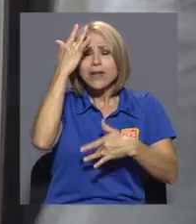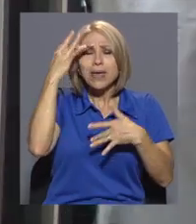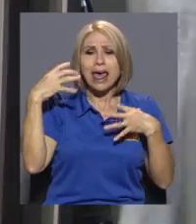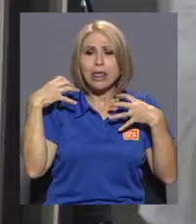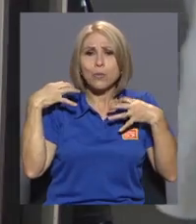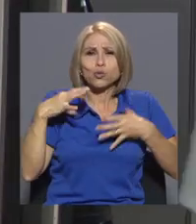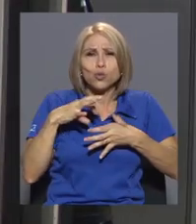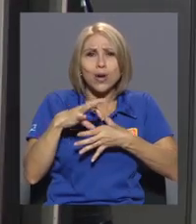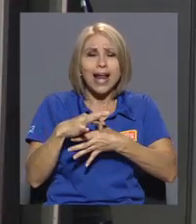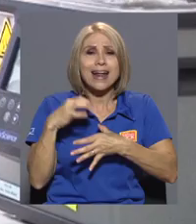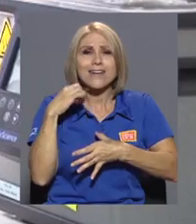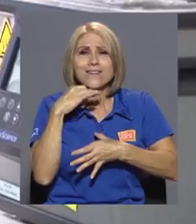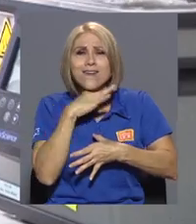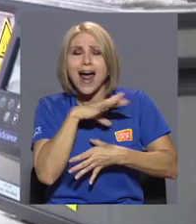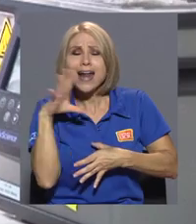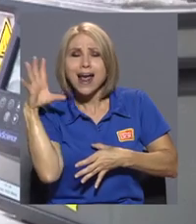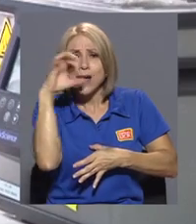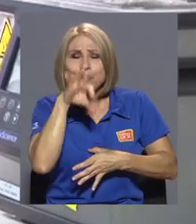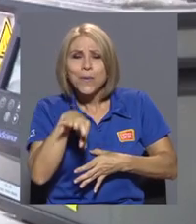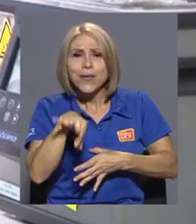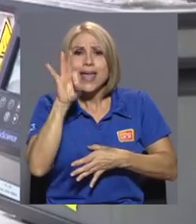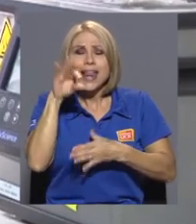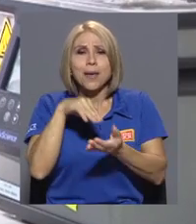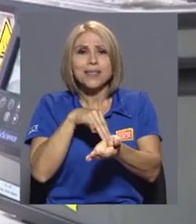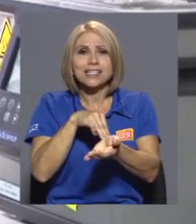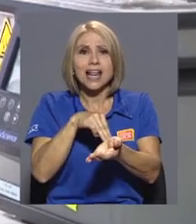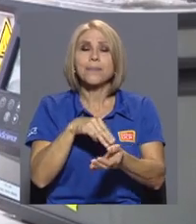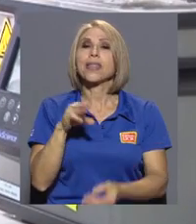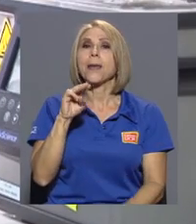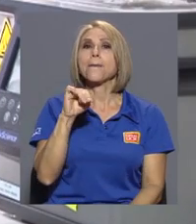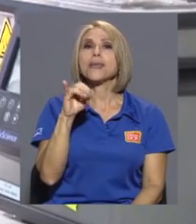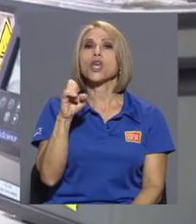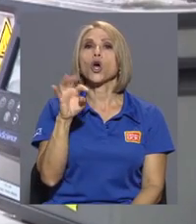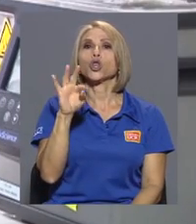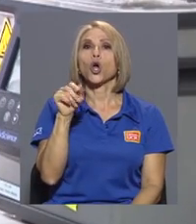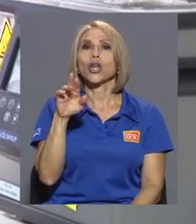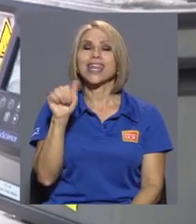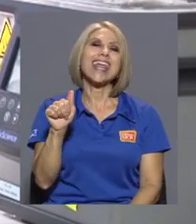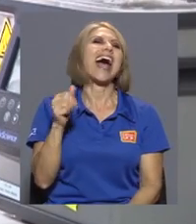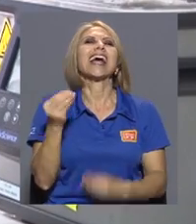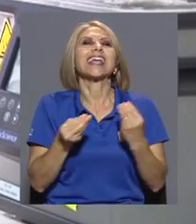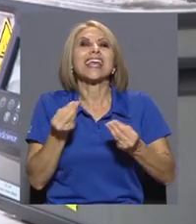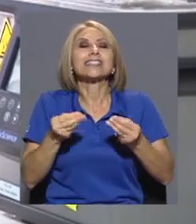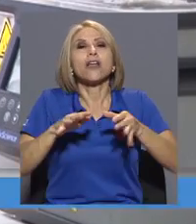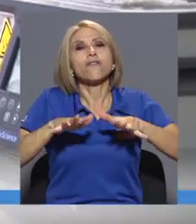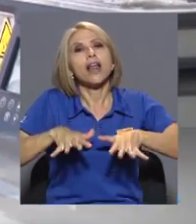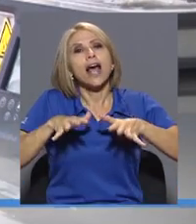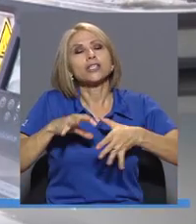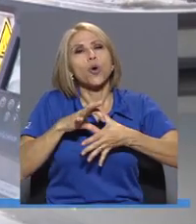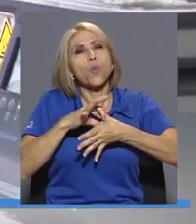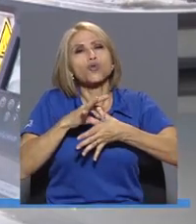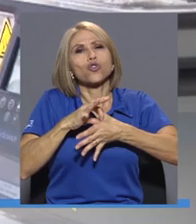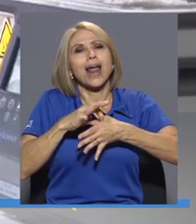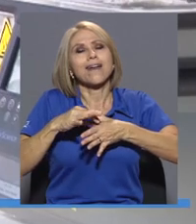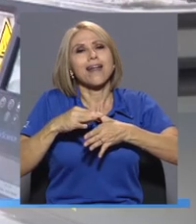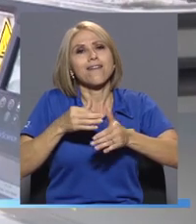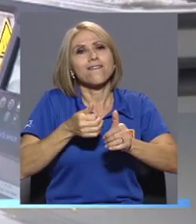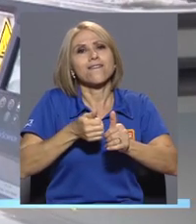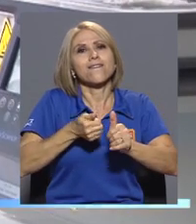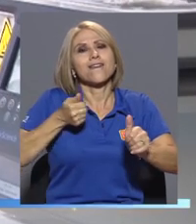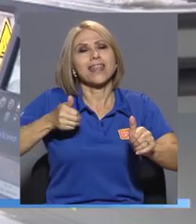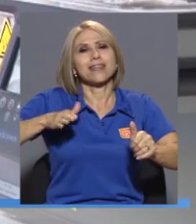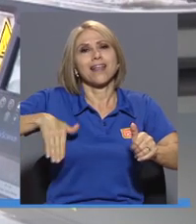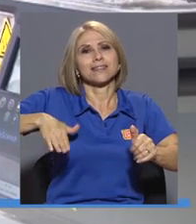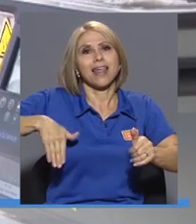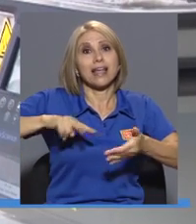medicina. La miotonía es una relajación muscular retrasada. Entonces, básicamente, la persona puede